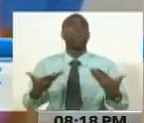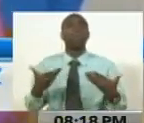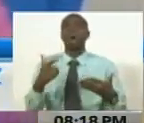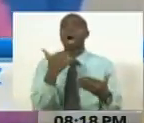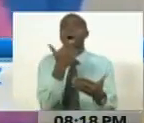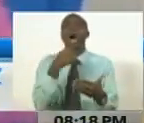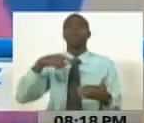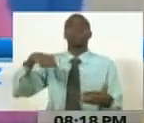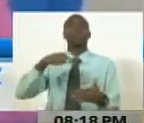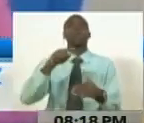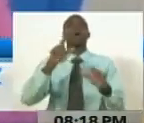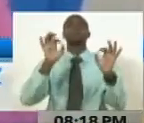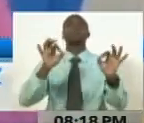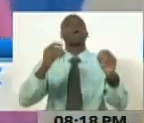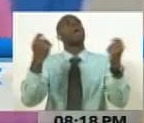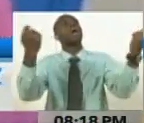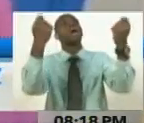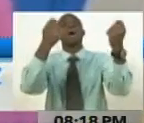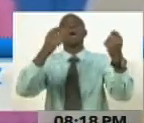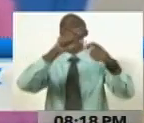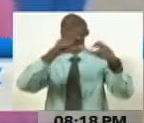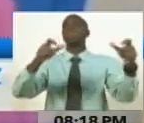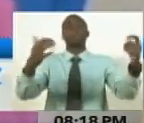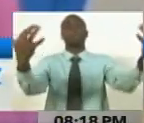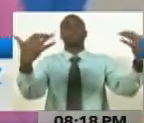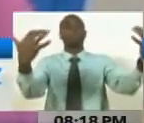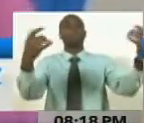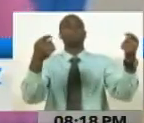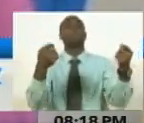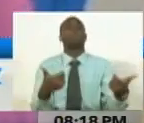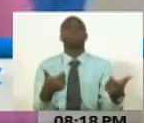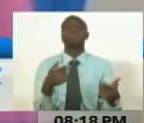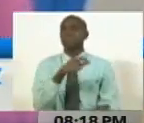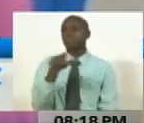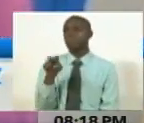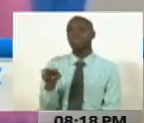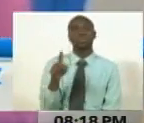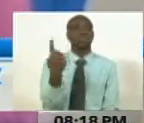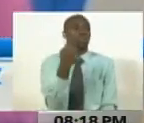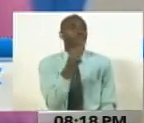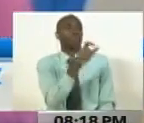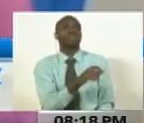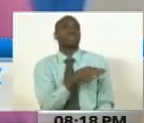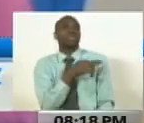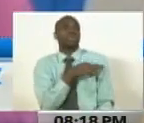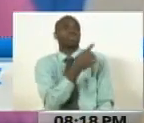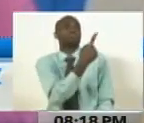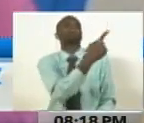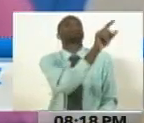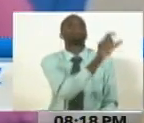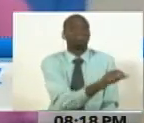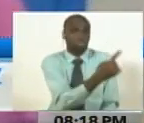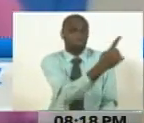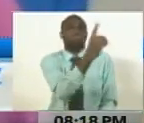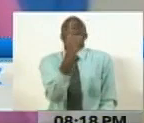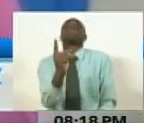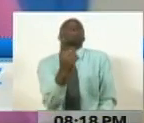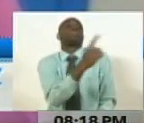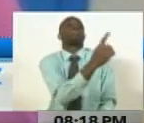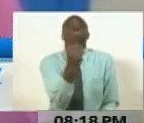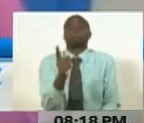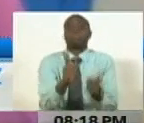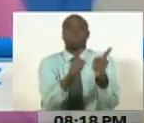legalmente la solicitud de la convocatoria. Nadie entiende. Incluso el señor que trabaja en la Secretaría General, al mando de